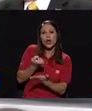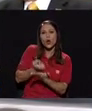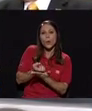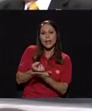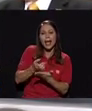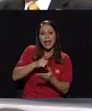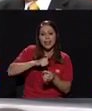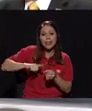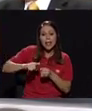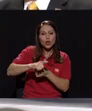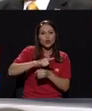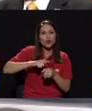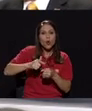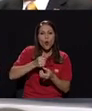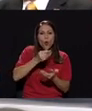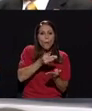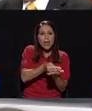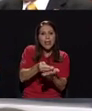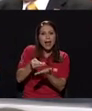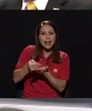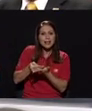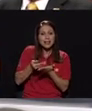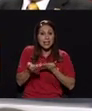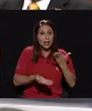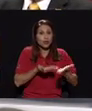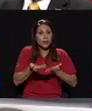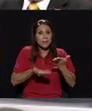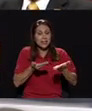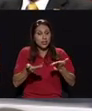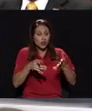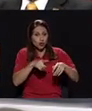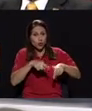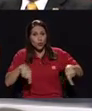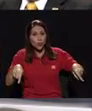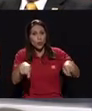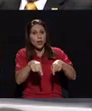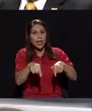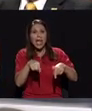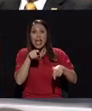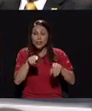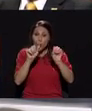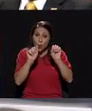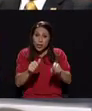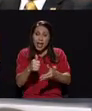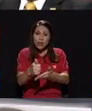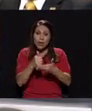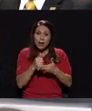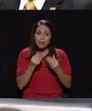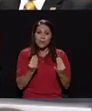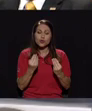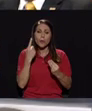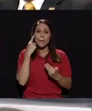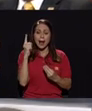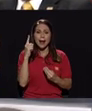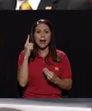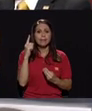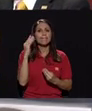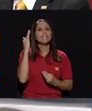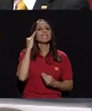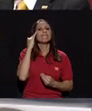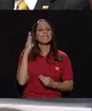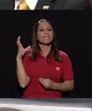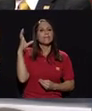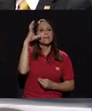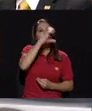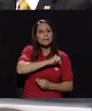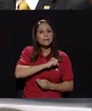económica de los humedales y de los servicios ecosistémicos que hay, y yo creo que eso nos puede ayudar mucho a tratar de